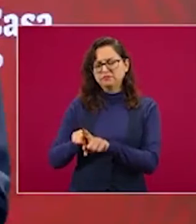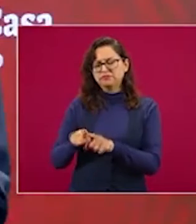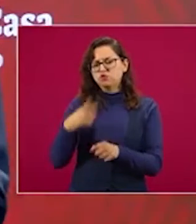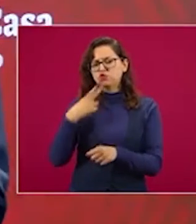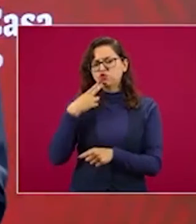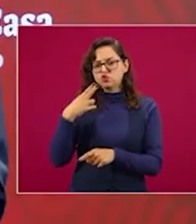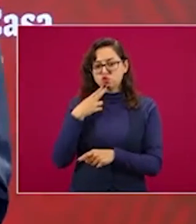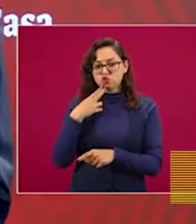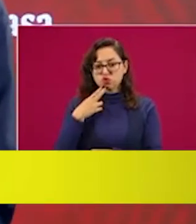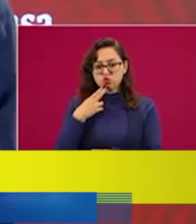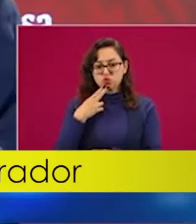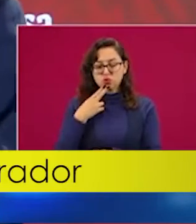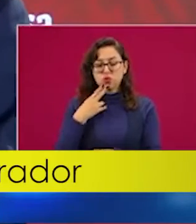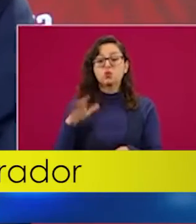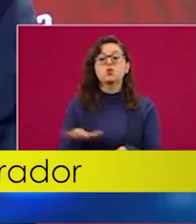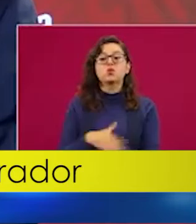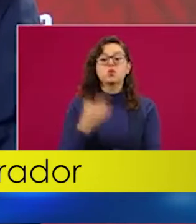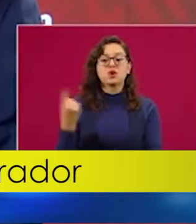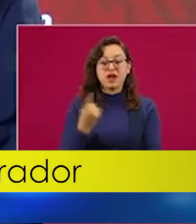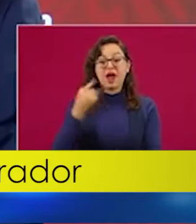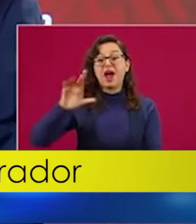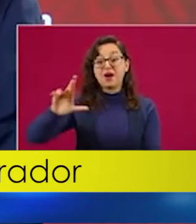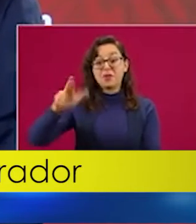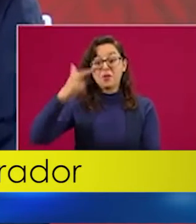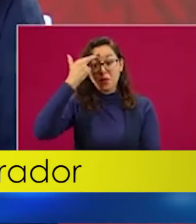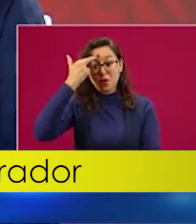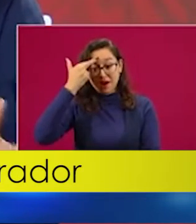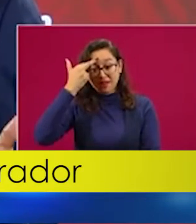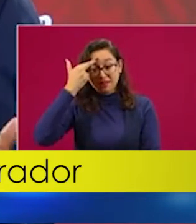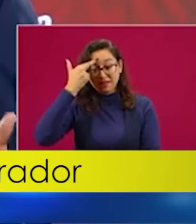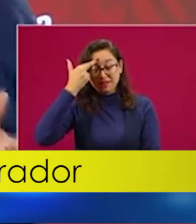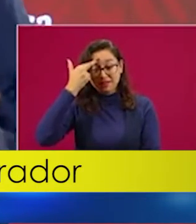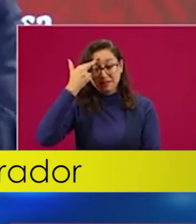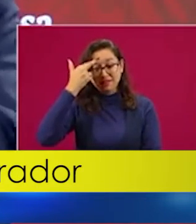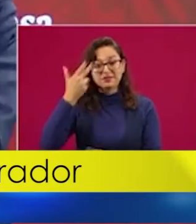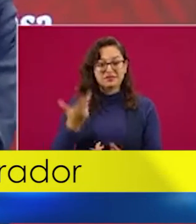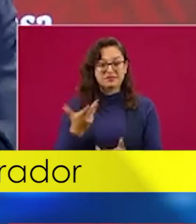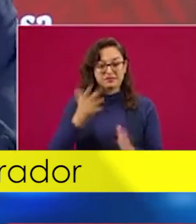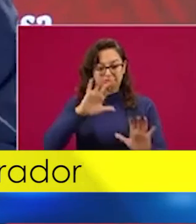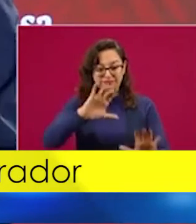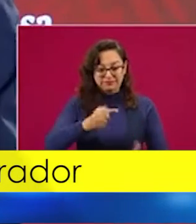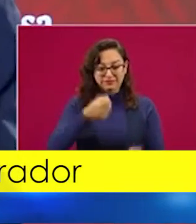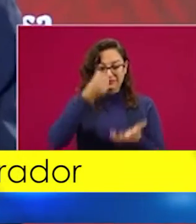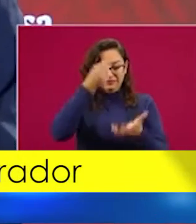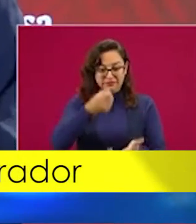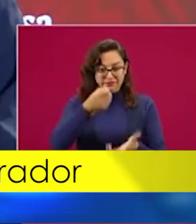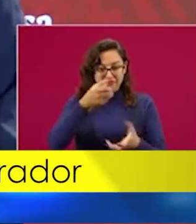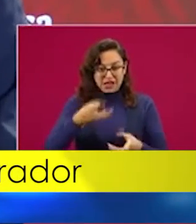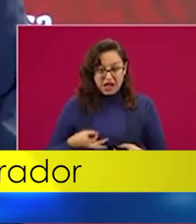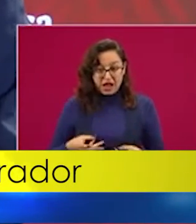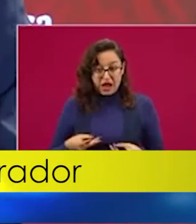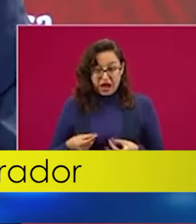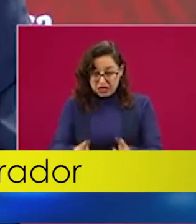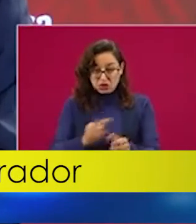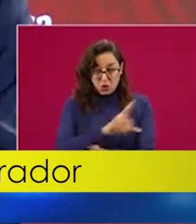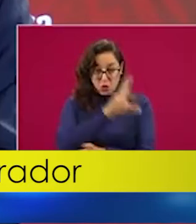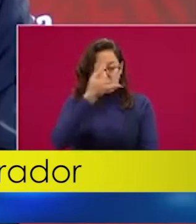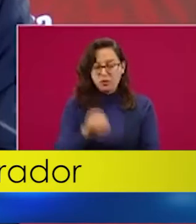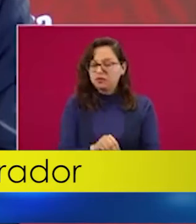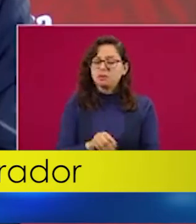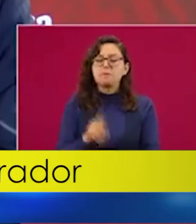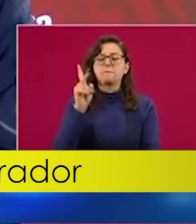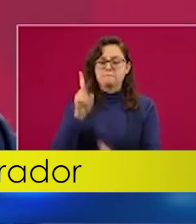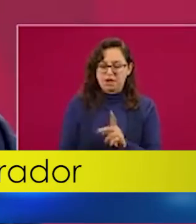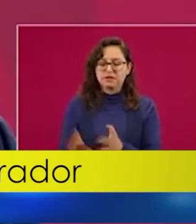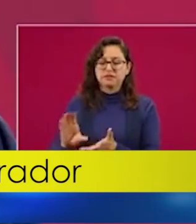manejaba en los fideicomisos se va a utilizar con este propósito, pero sí una